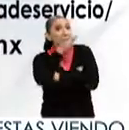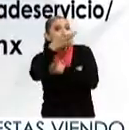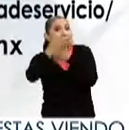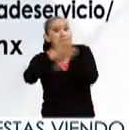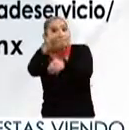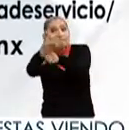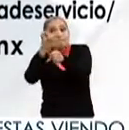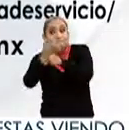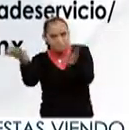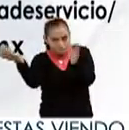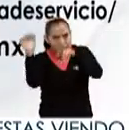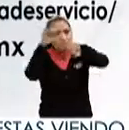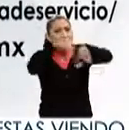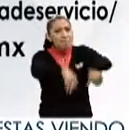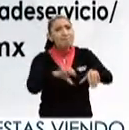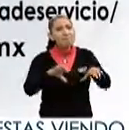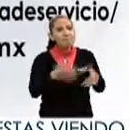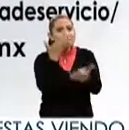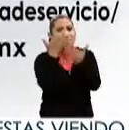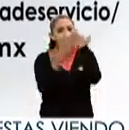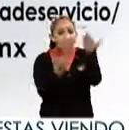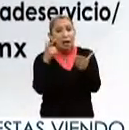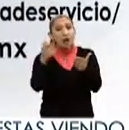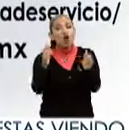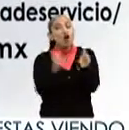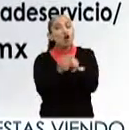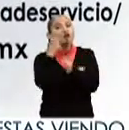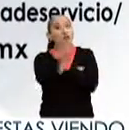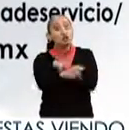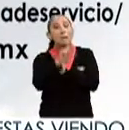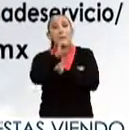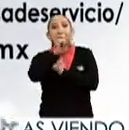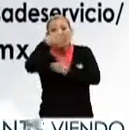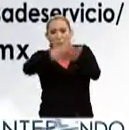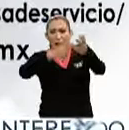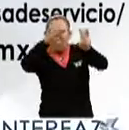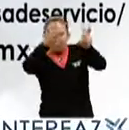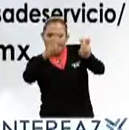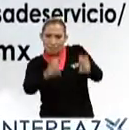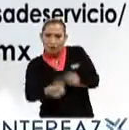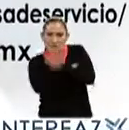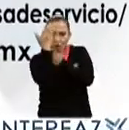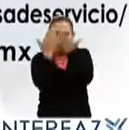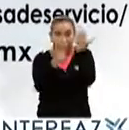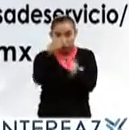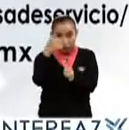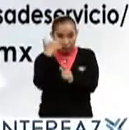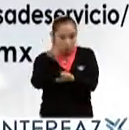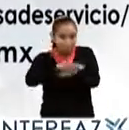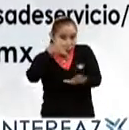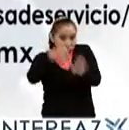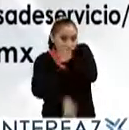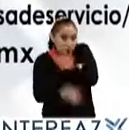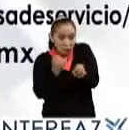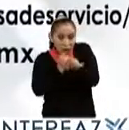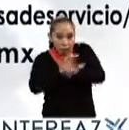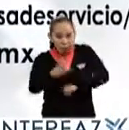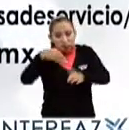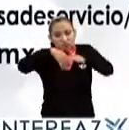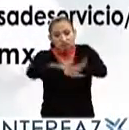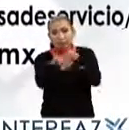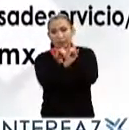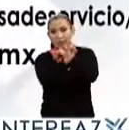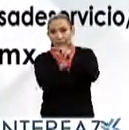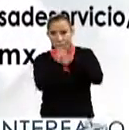te invita a formar parte de su comunidad a través de sus 20 programas educativos. Si quieres mayor información, entra